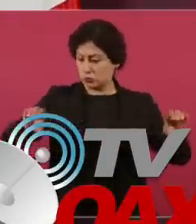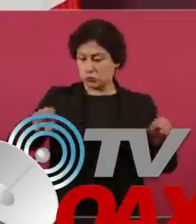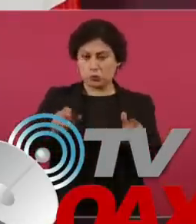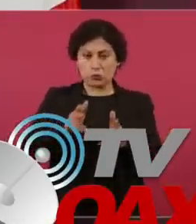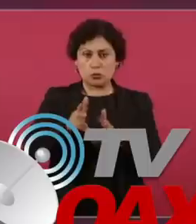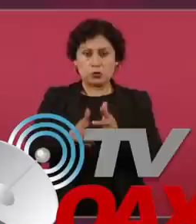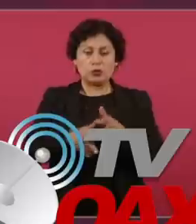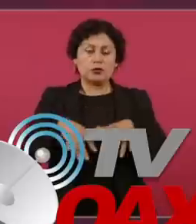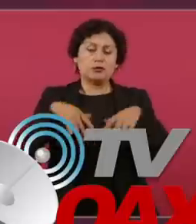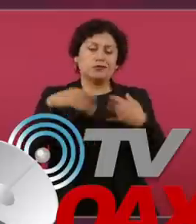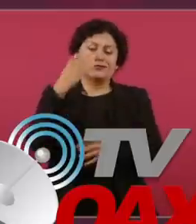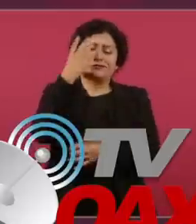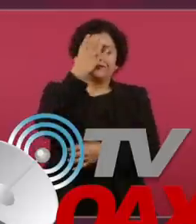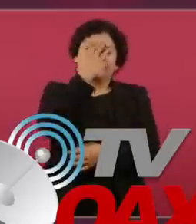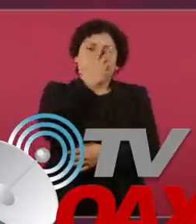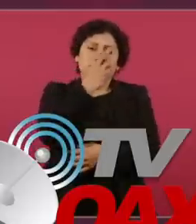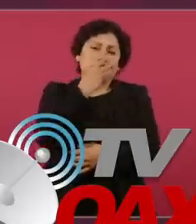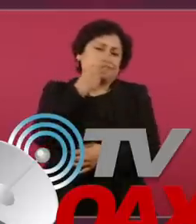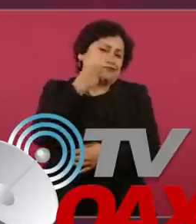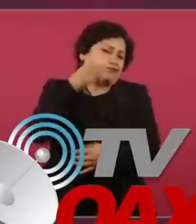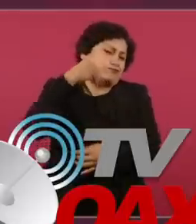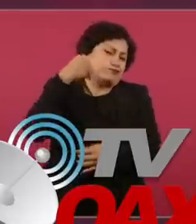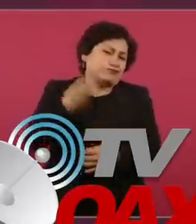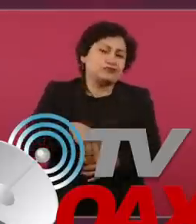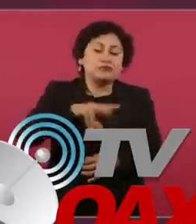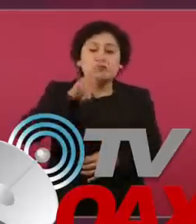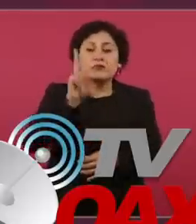bellísimo, moderno, o sea,